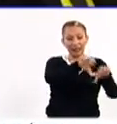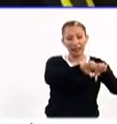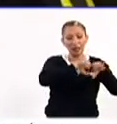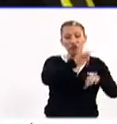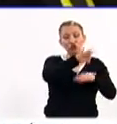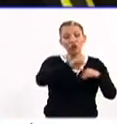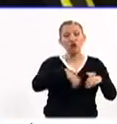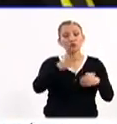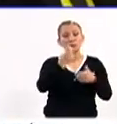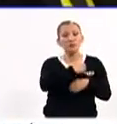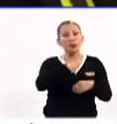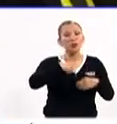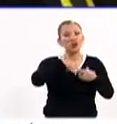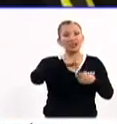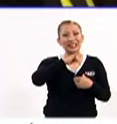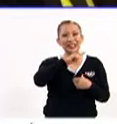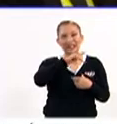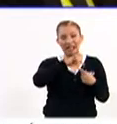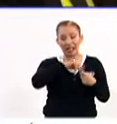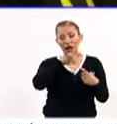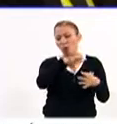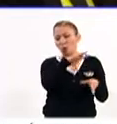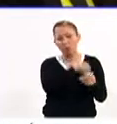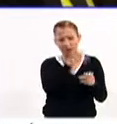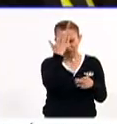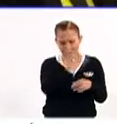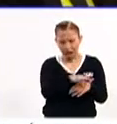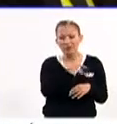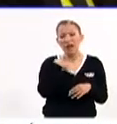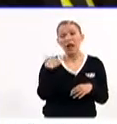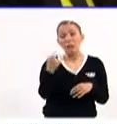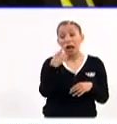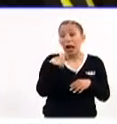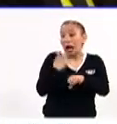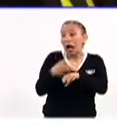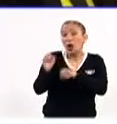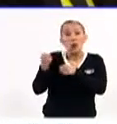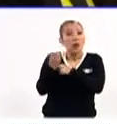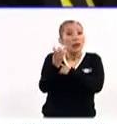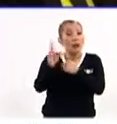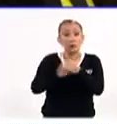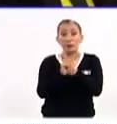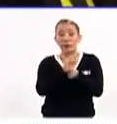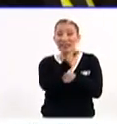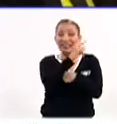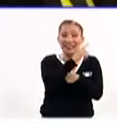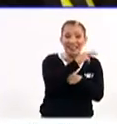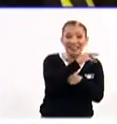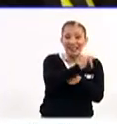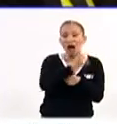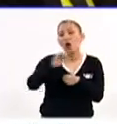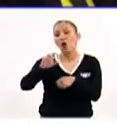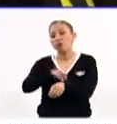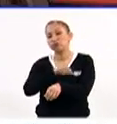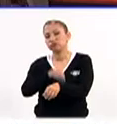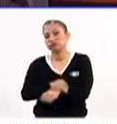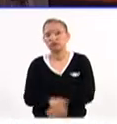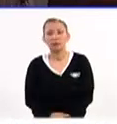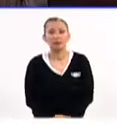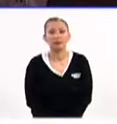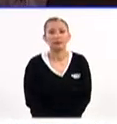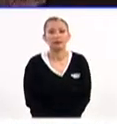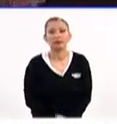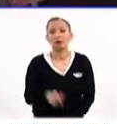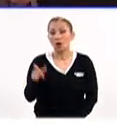por todos los integrantes de ingeniería que están completamente capacitados para arreglar cualquier problema tanto en ingeniería como en electrónica.